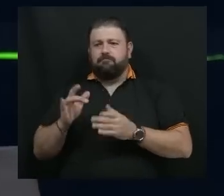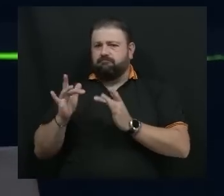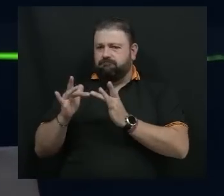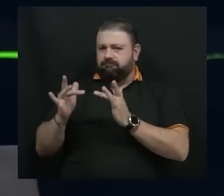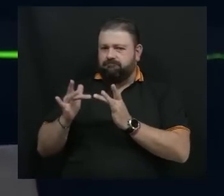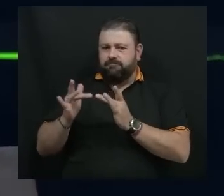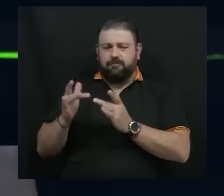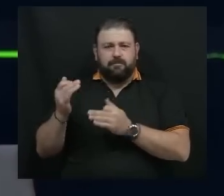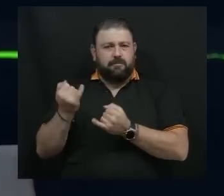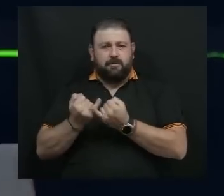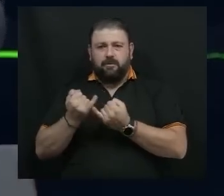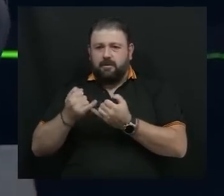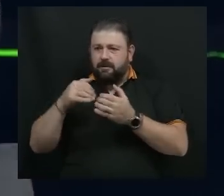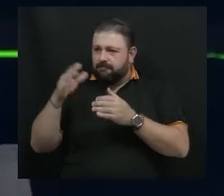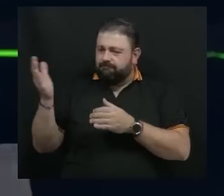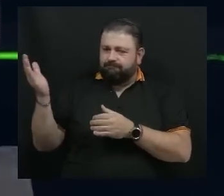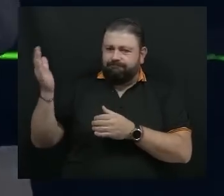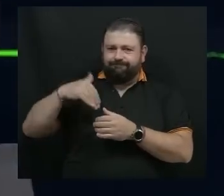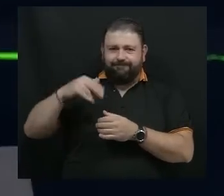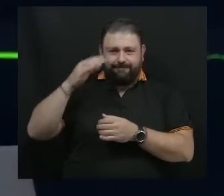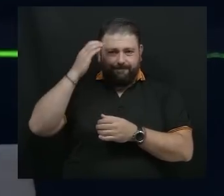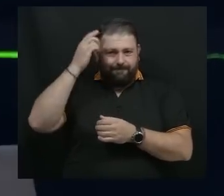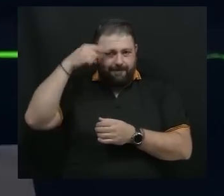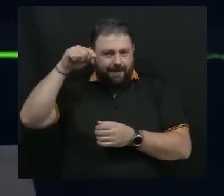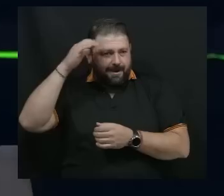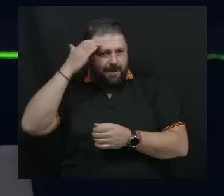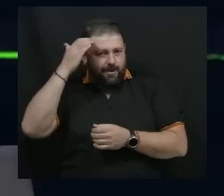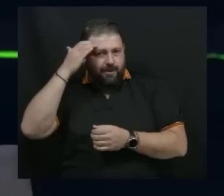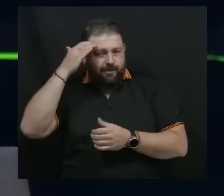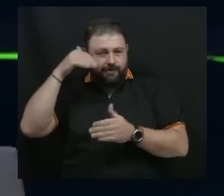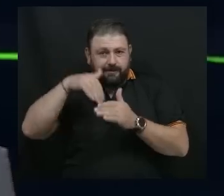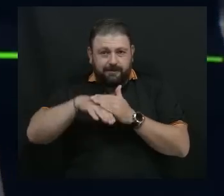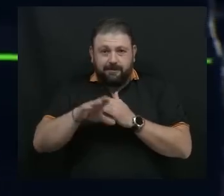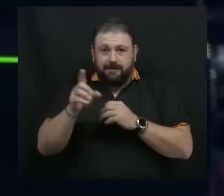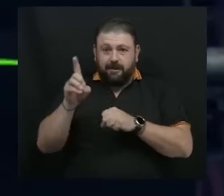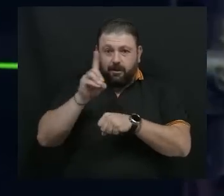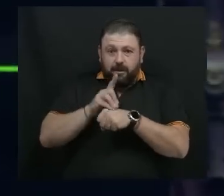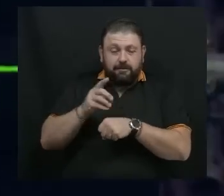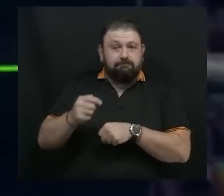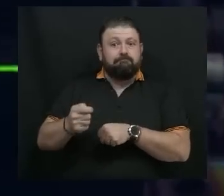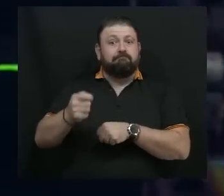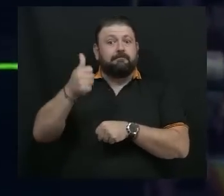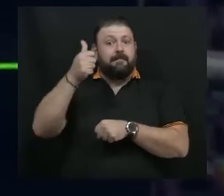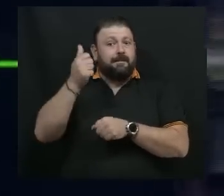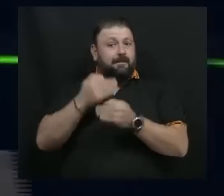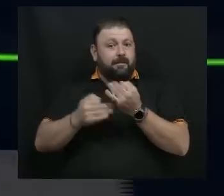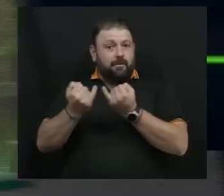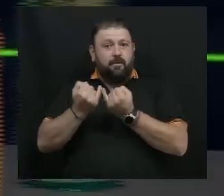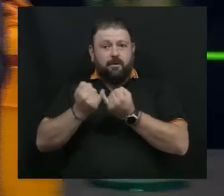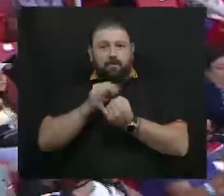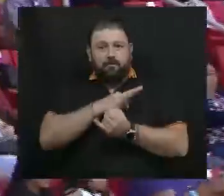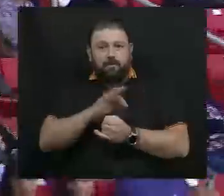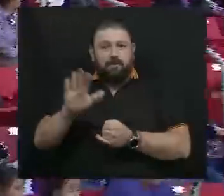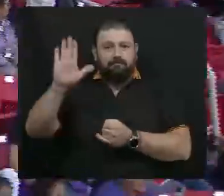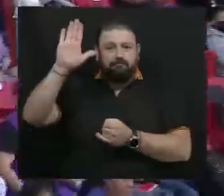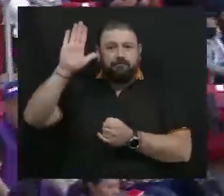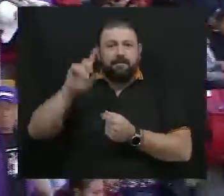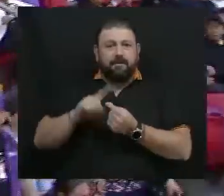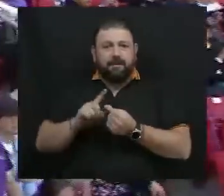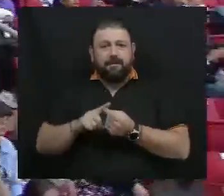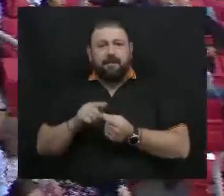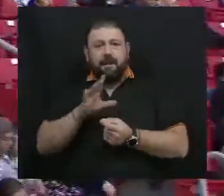ahí en la entrada, o lo invitaron a conocer OmniLife hoy. ¿Alguien está conociendo hoy OmniLife? ¿Puede alzar su mano? Por allá hay